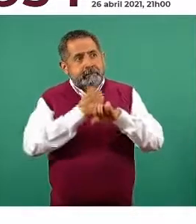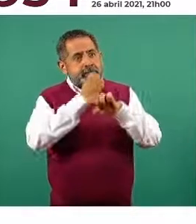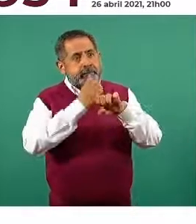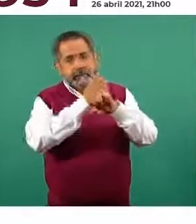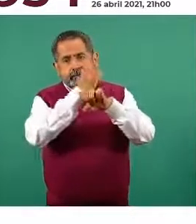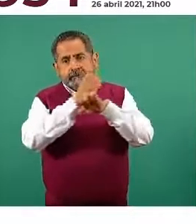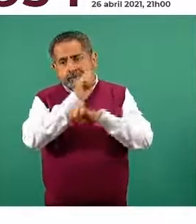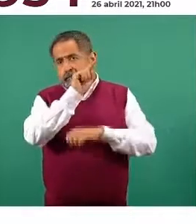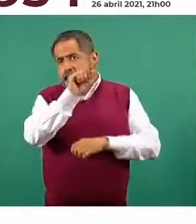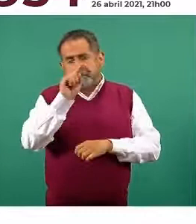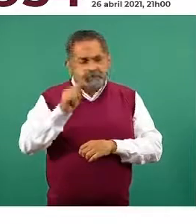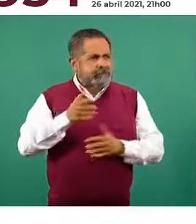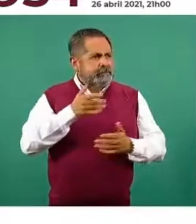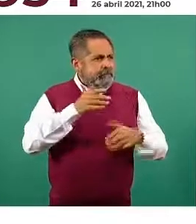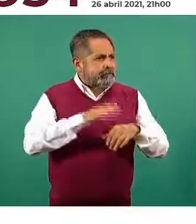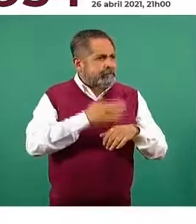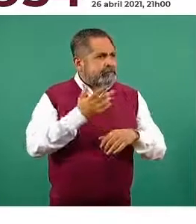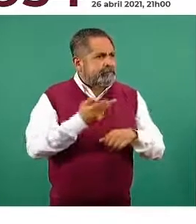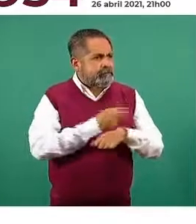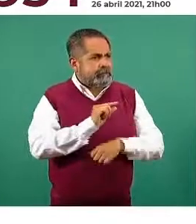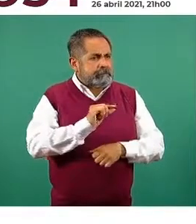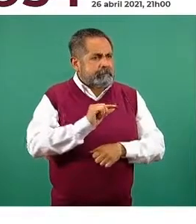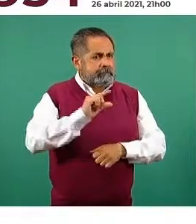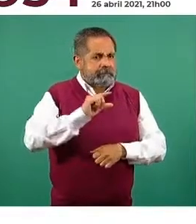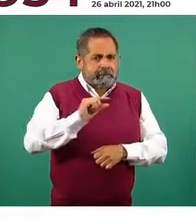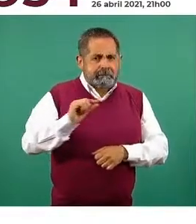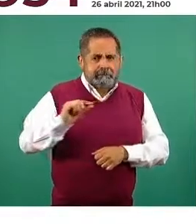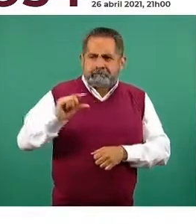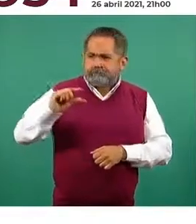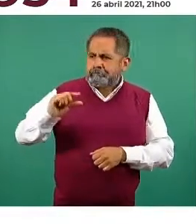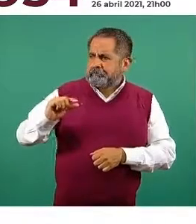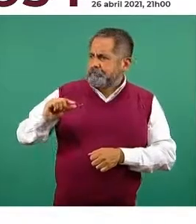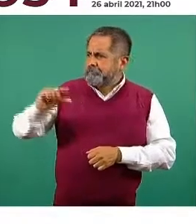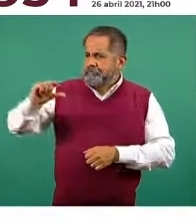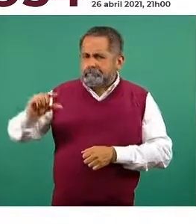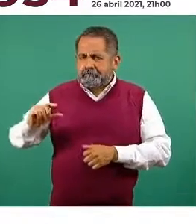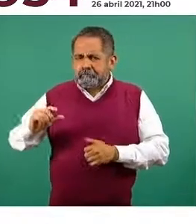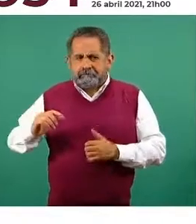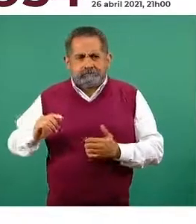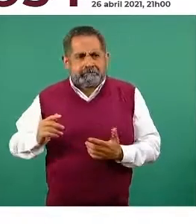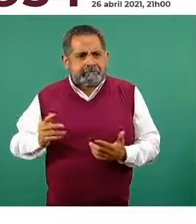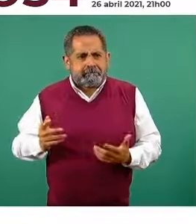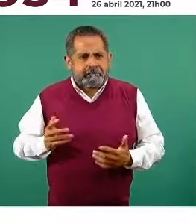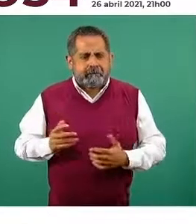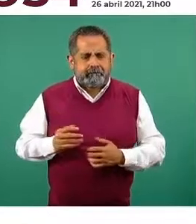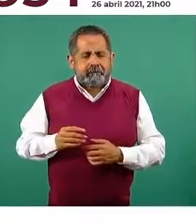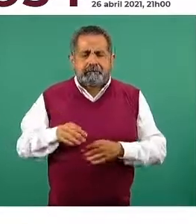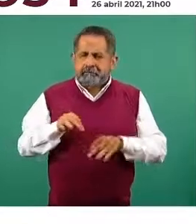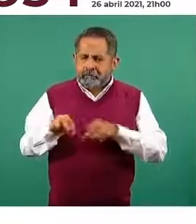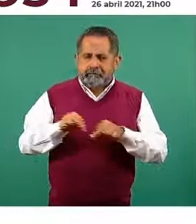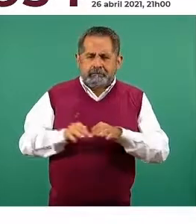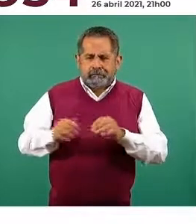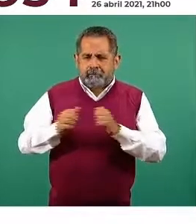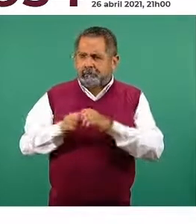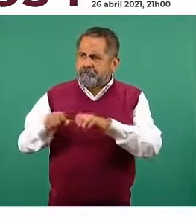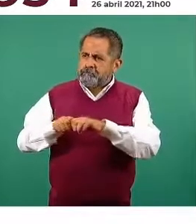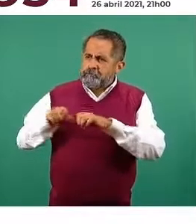estaban mostrando un incremento en la actividad viral y se trabajó con todos estos